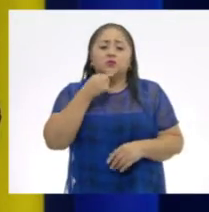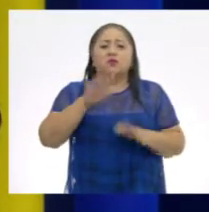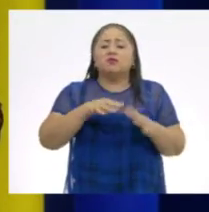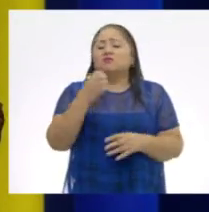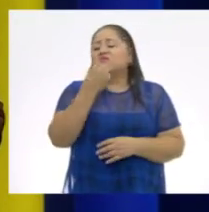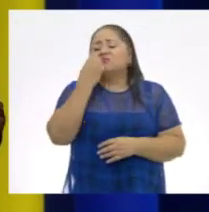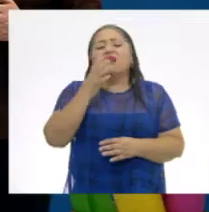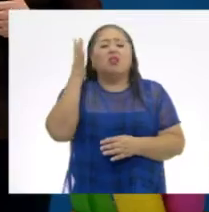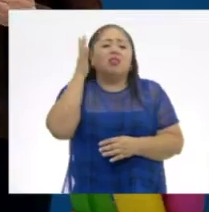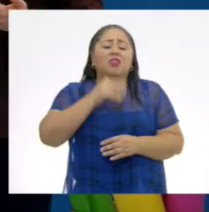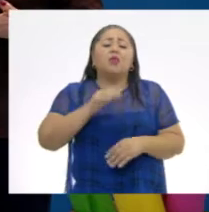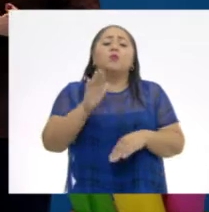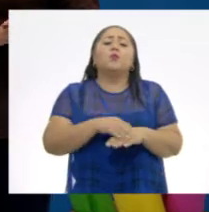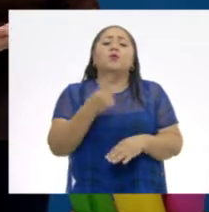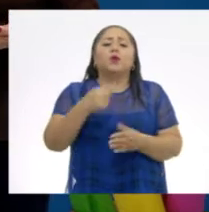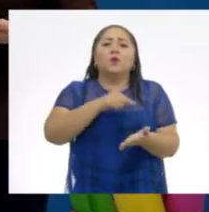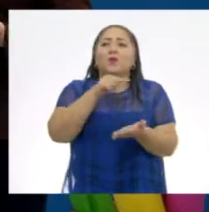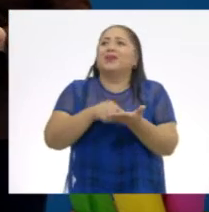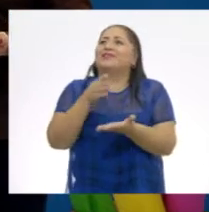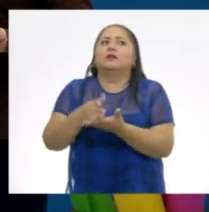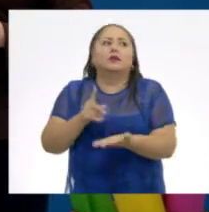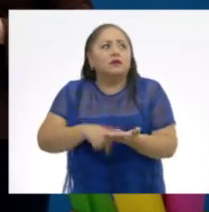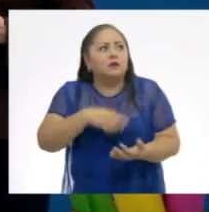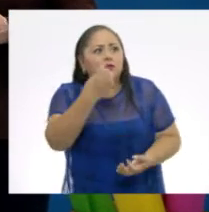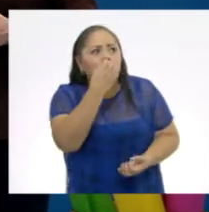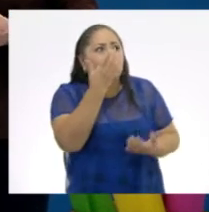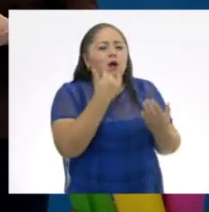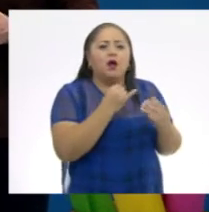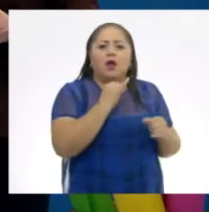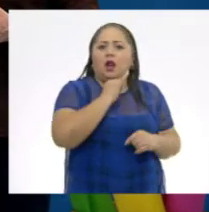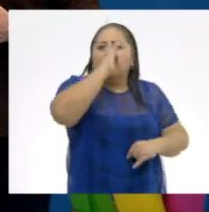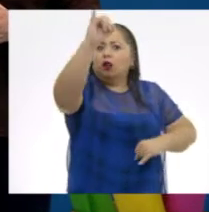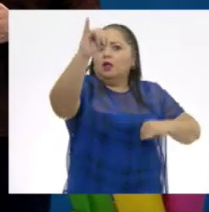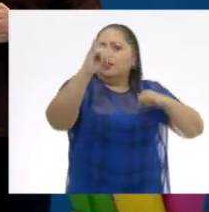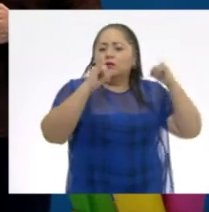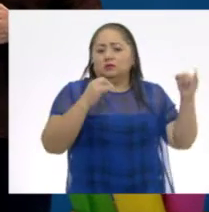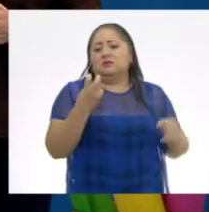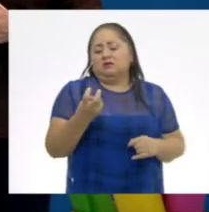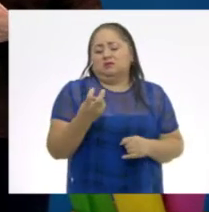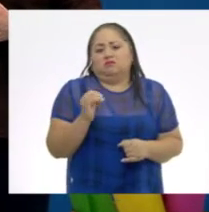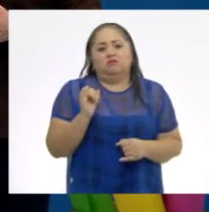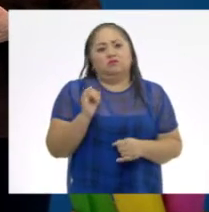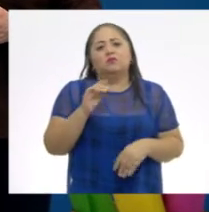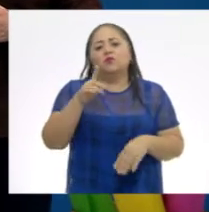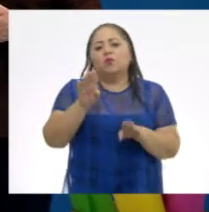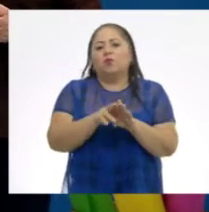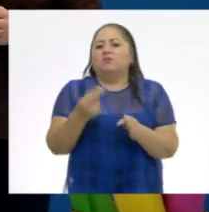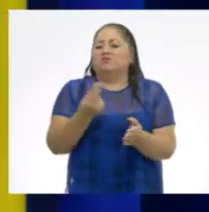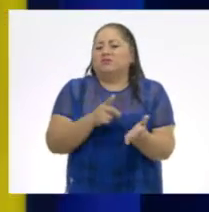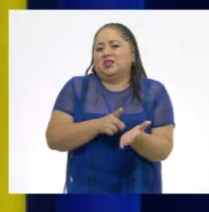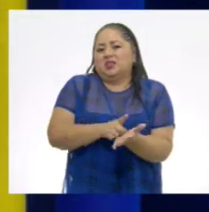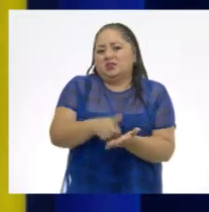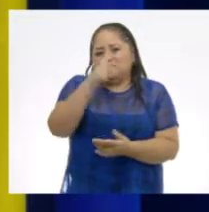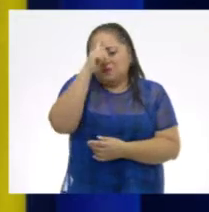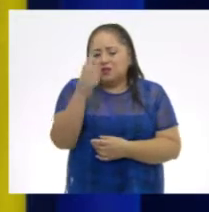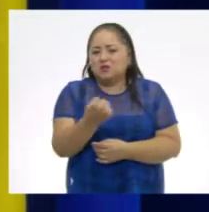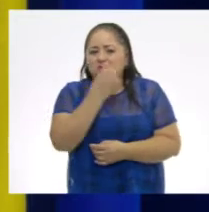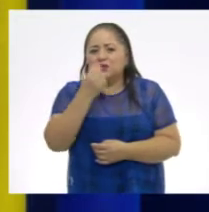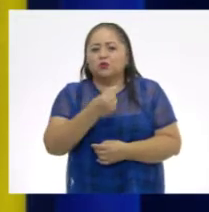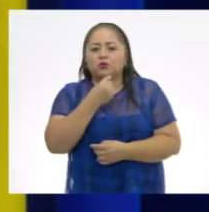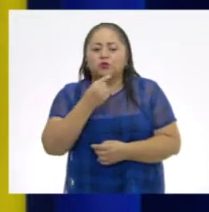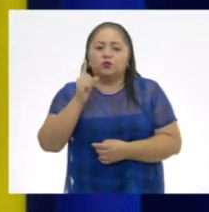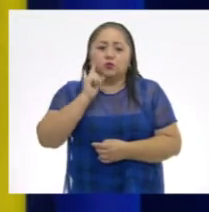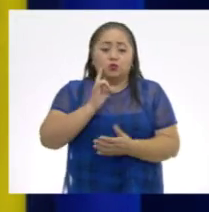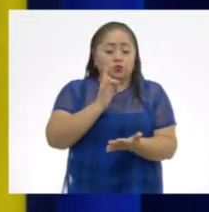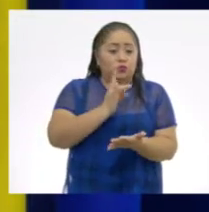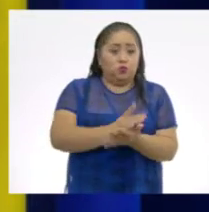ir a la escuela, pues en el lugar donde llegan no hay escuelas. Esto tiene impacto en el derecho a la educación de niñas y niños,